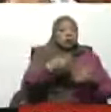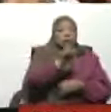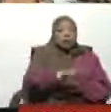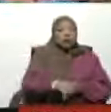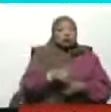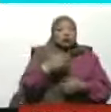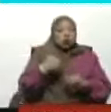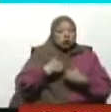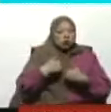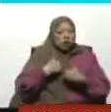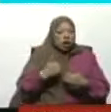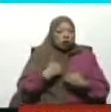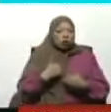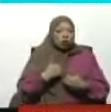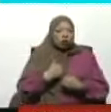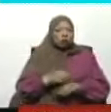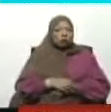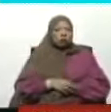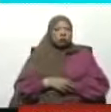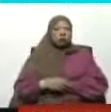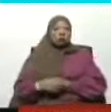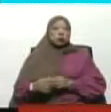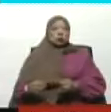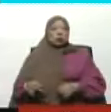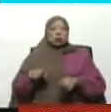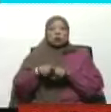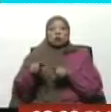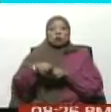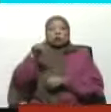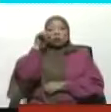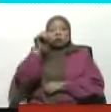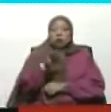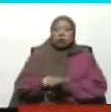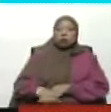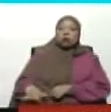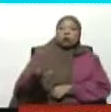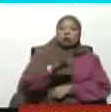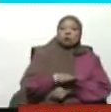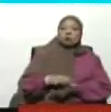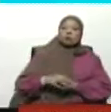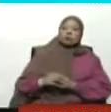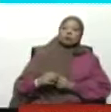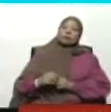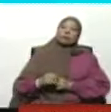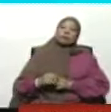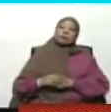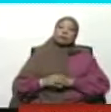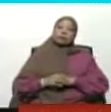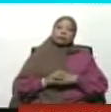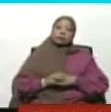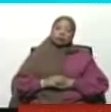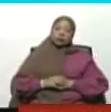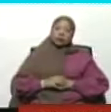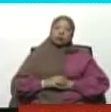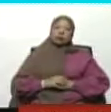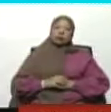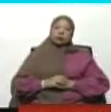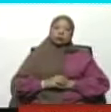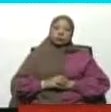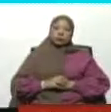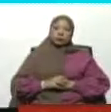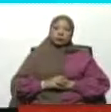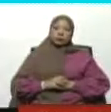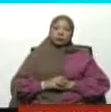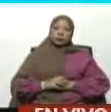Hay que combatir la indolencia con la crítica popular, con la acción popular. Por eso te dije